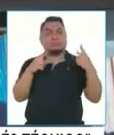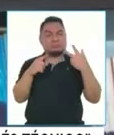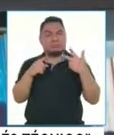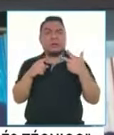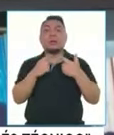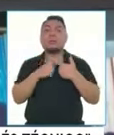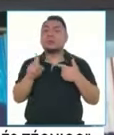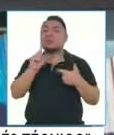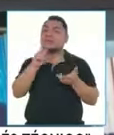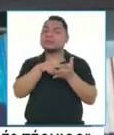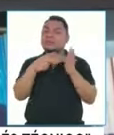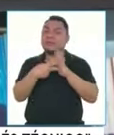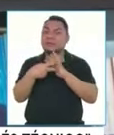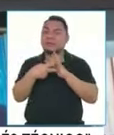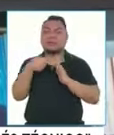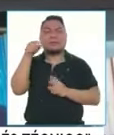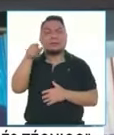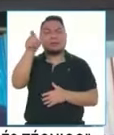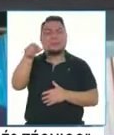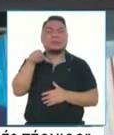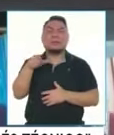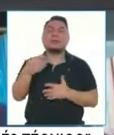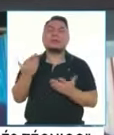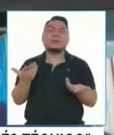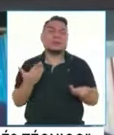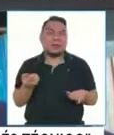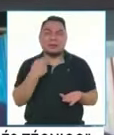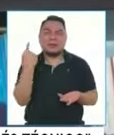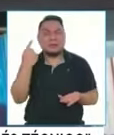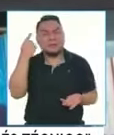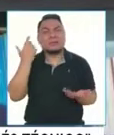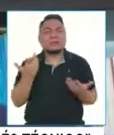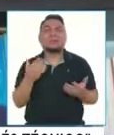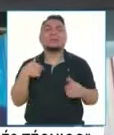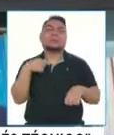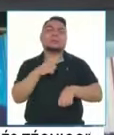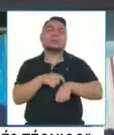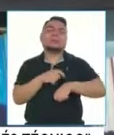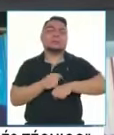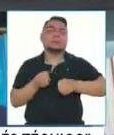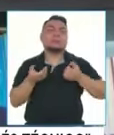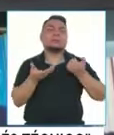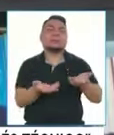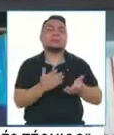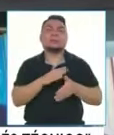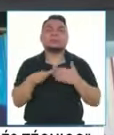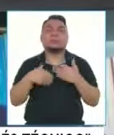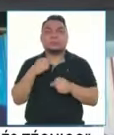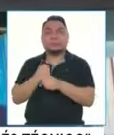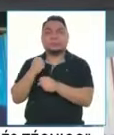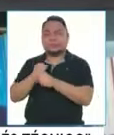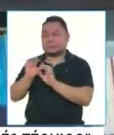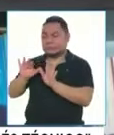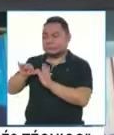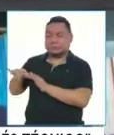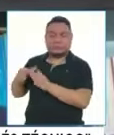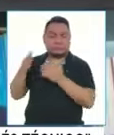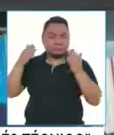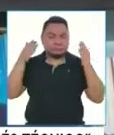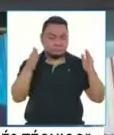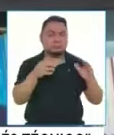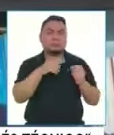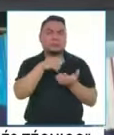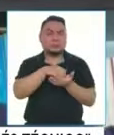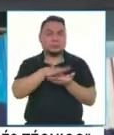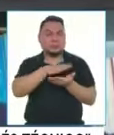puede significar que esa persona está invirtiendo, entre comillas, tiempo, dejando su labor habitual